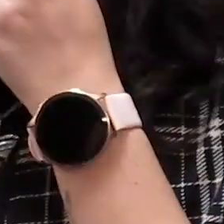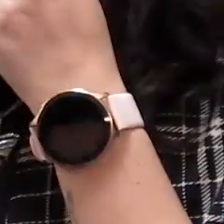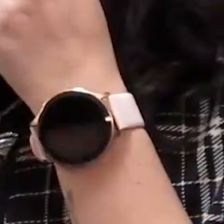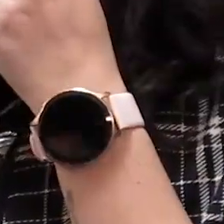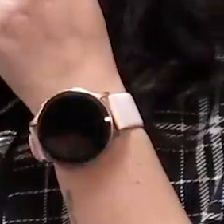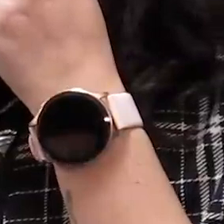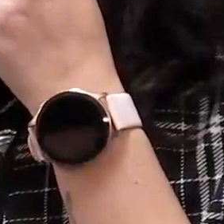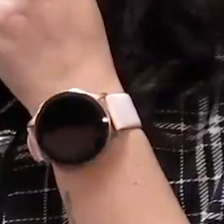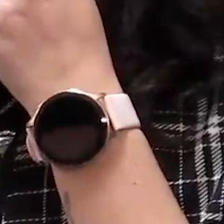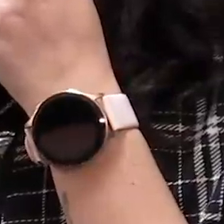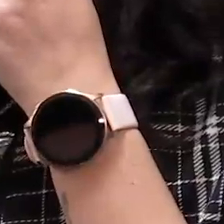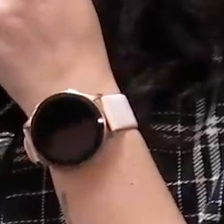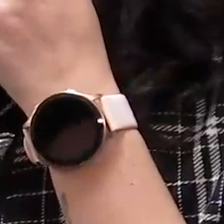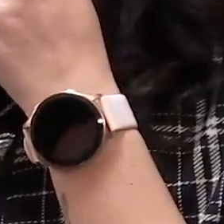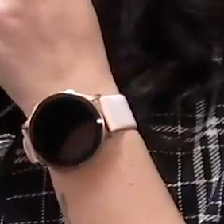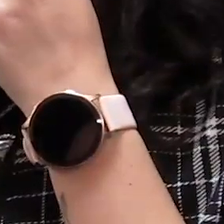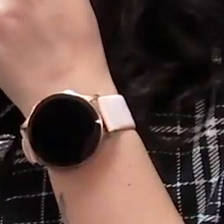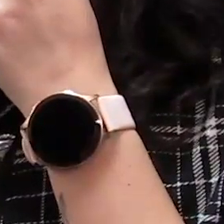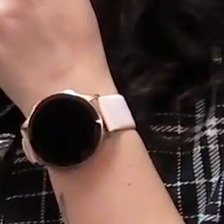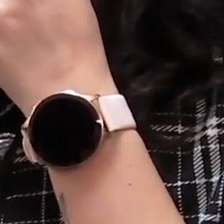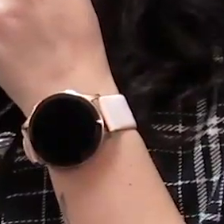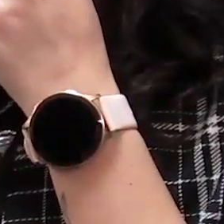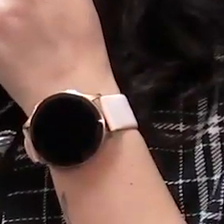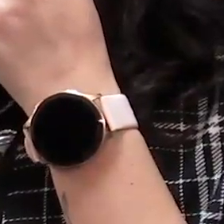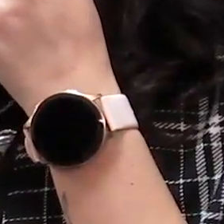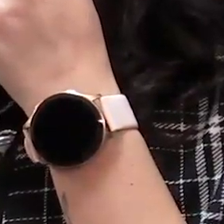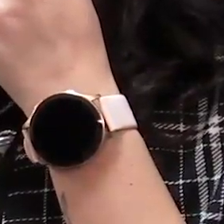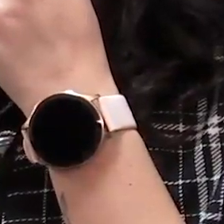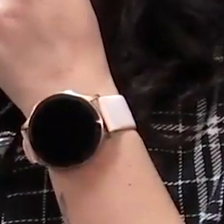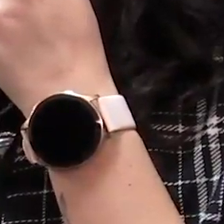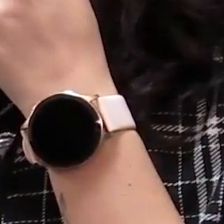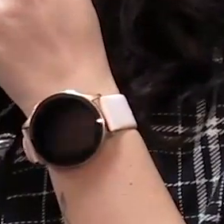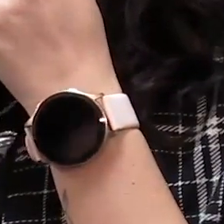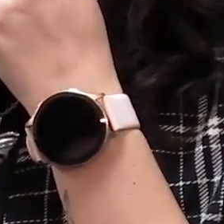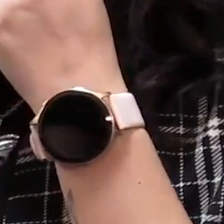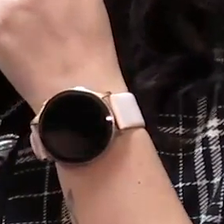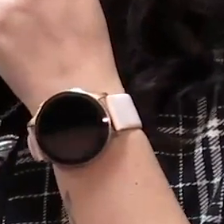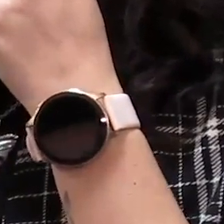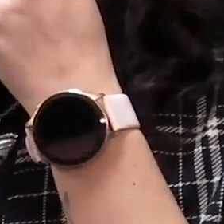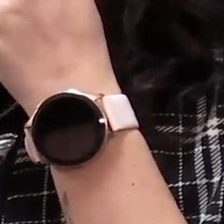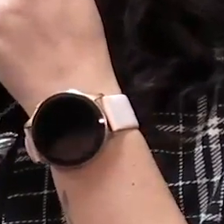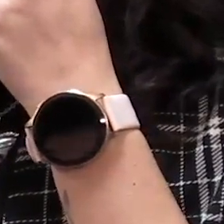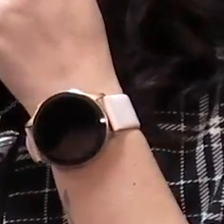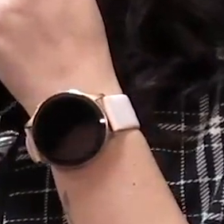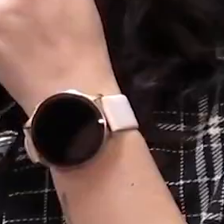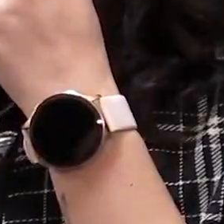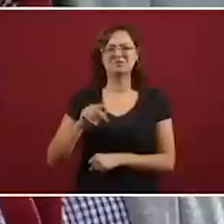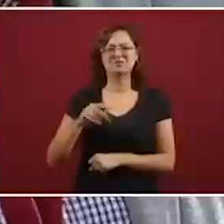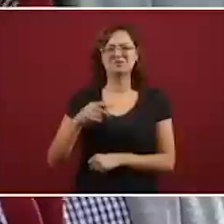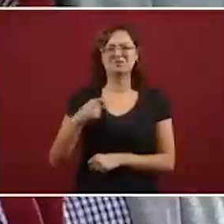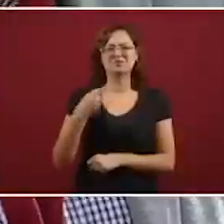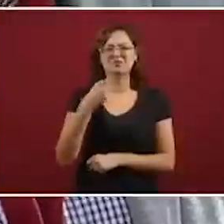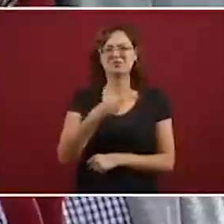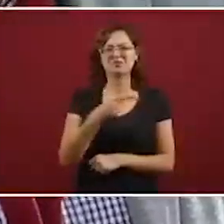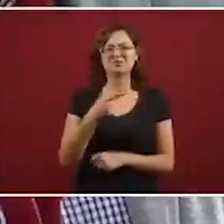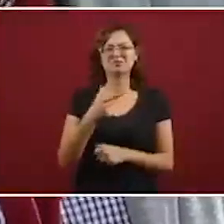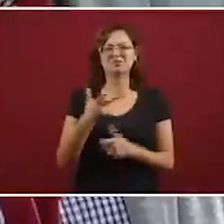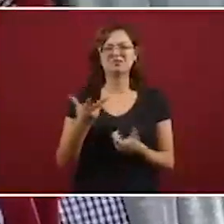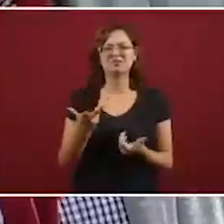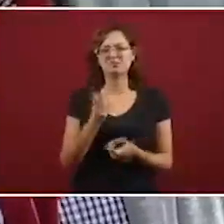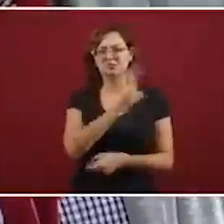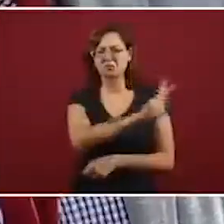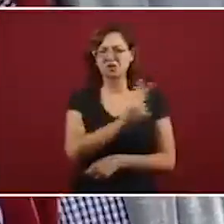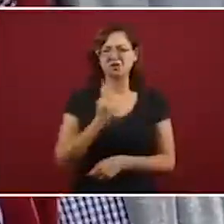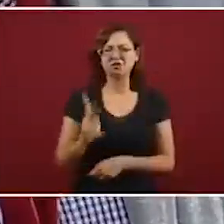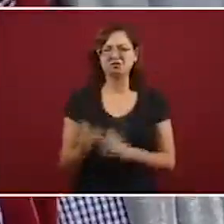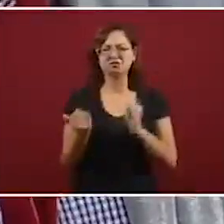del presidente López Obrador, nos remontamos al 29 de octubre del 2019. Exactamente ese día, un reportero le